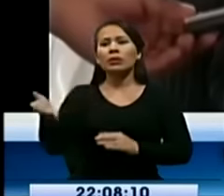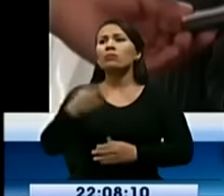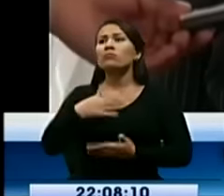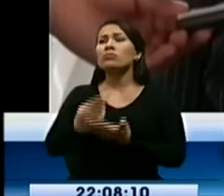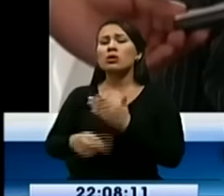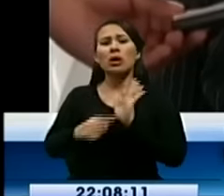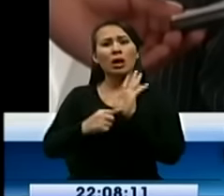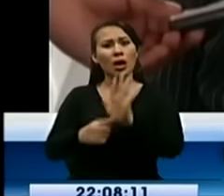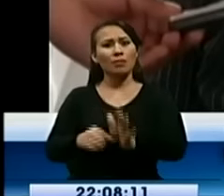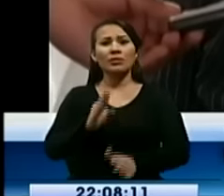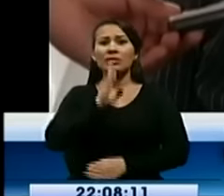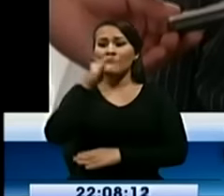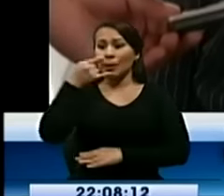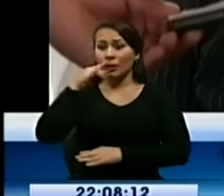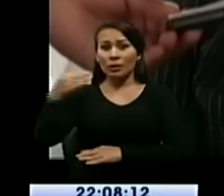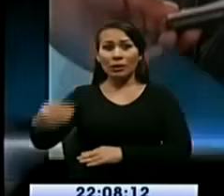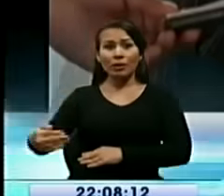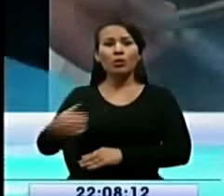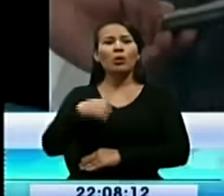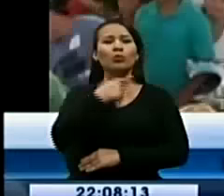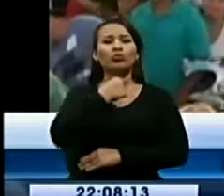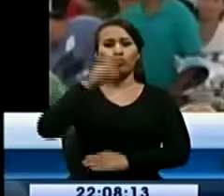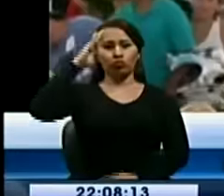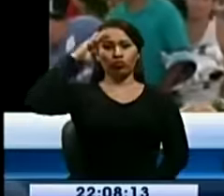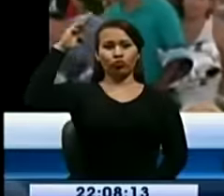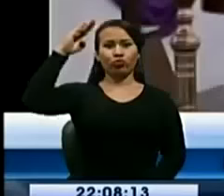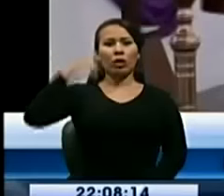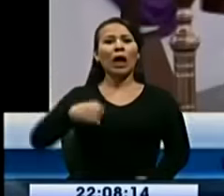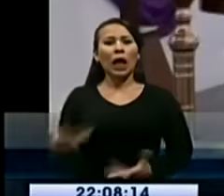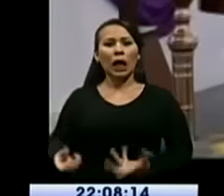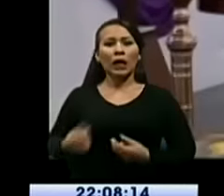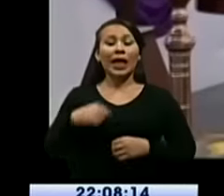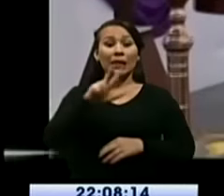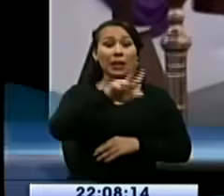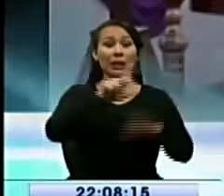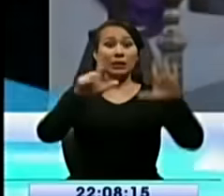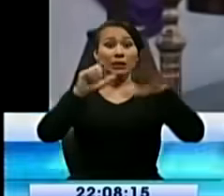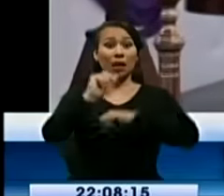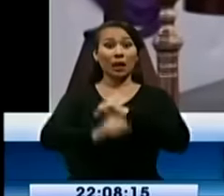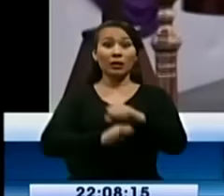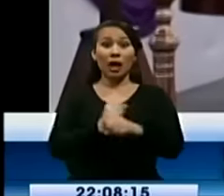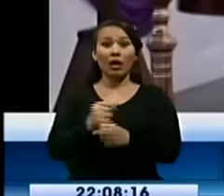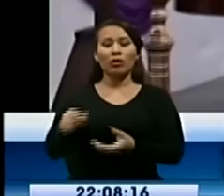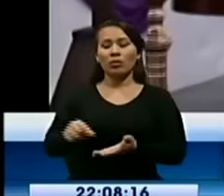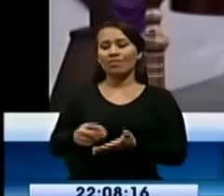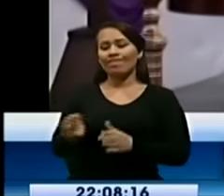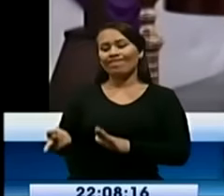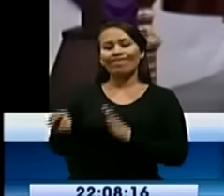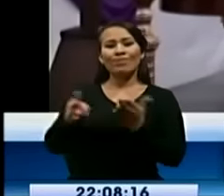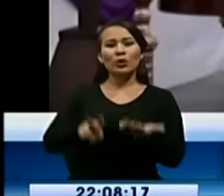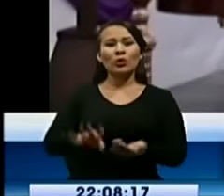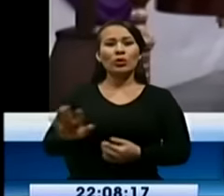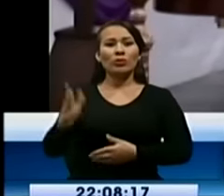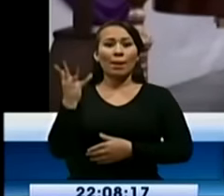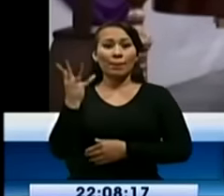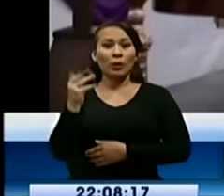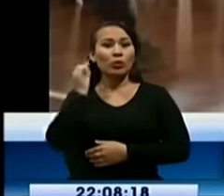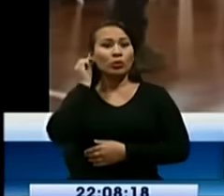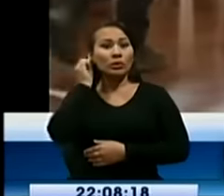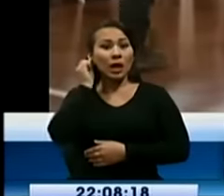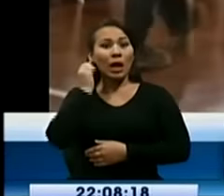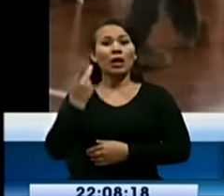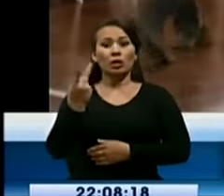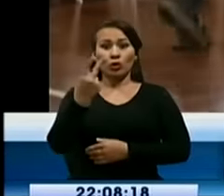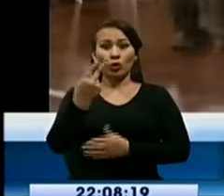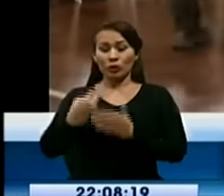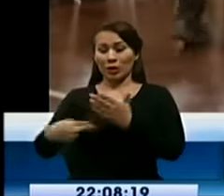Y desde niño a él le gustaba la carrera militar. A sus 37 años de edad, dejó viuda a su esposa y huérfanos a dos angelitos, su hija